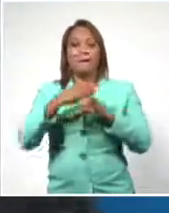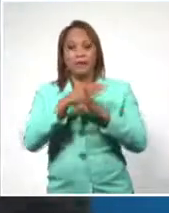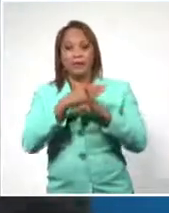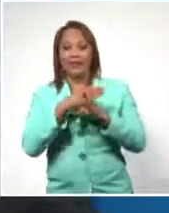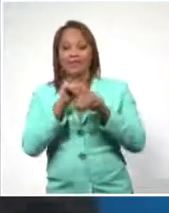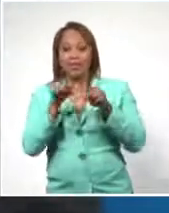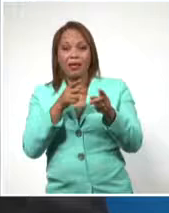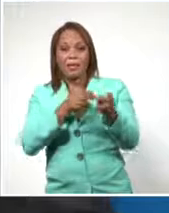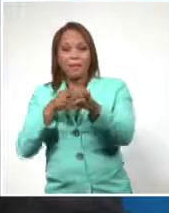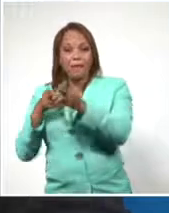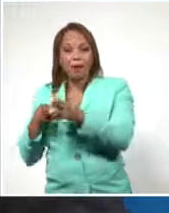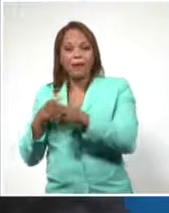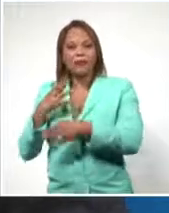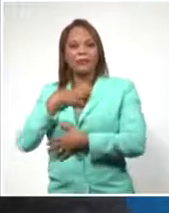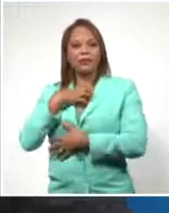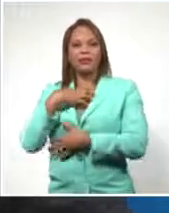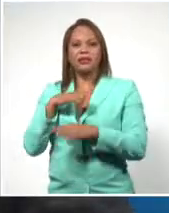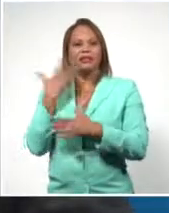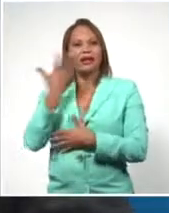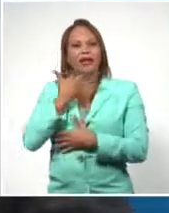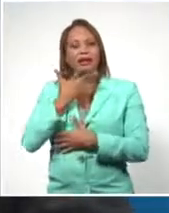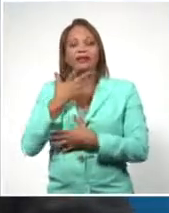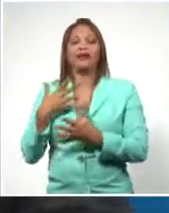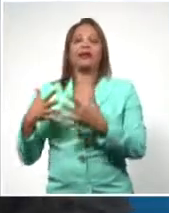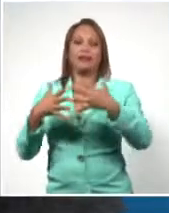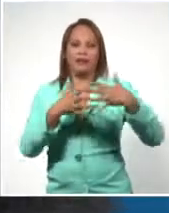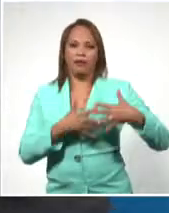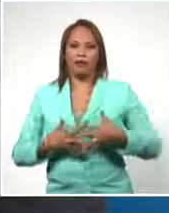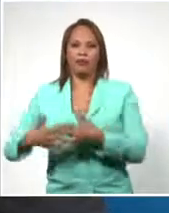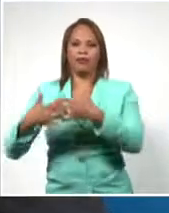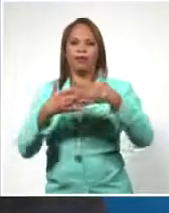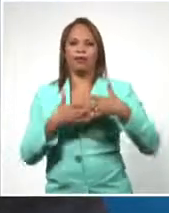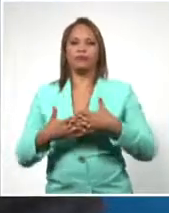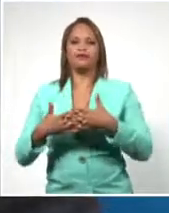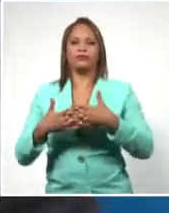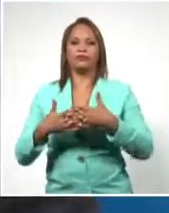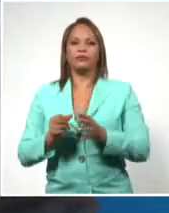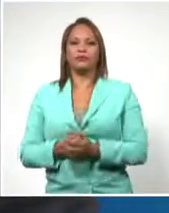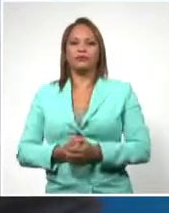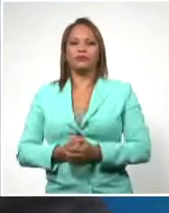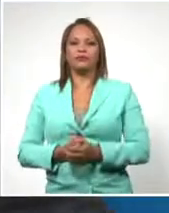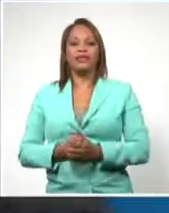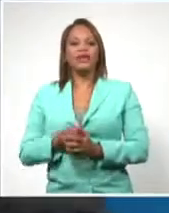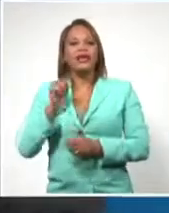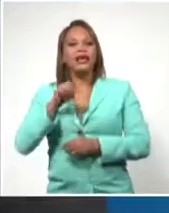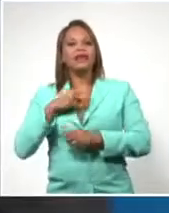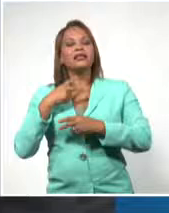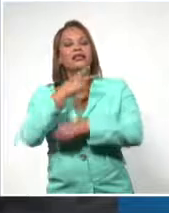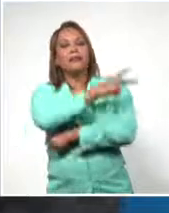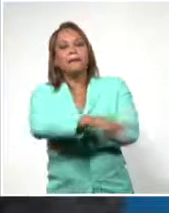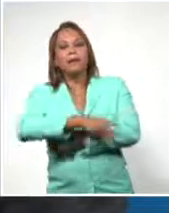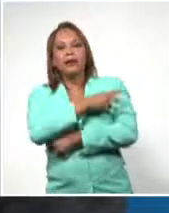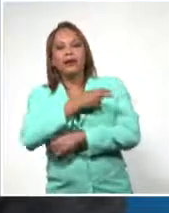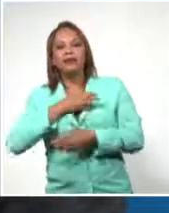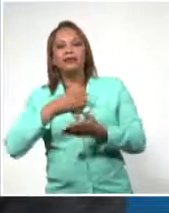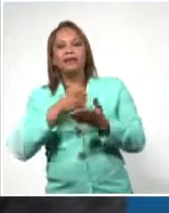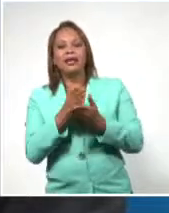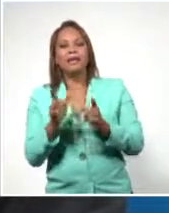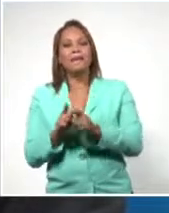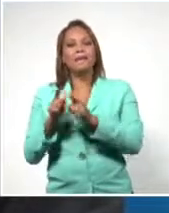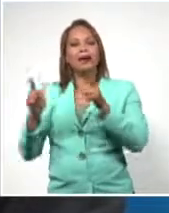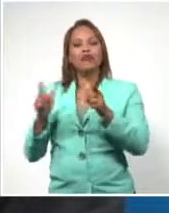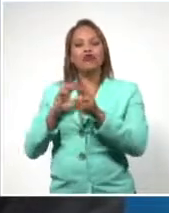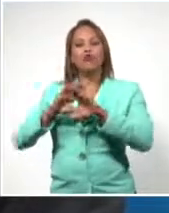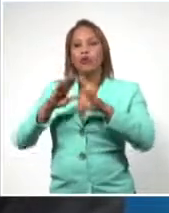estas pertenecientes a Estados Unidos. Este país mantiene el mayor número de